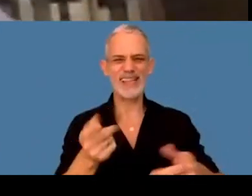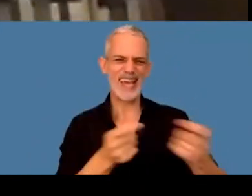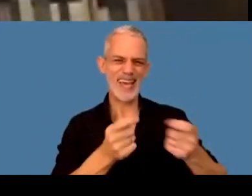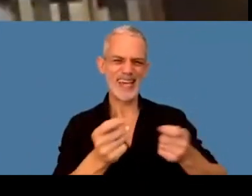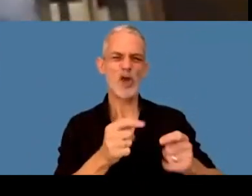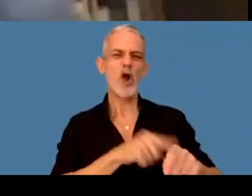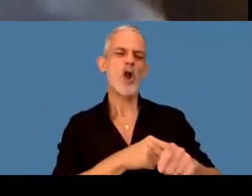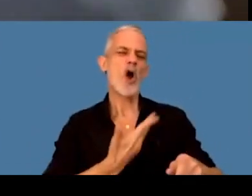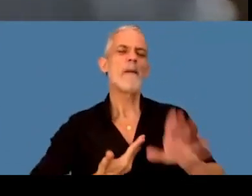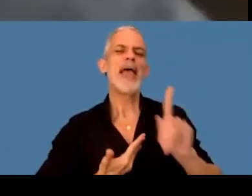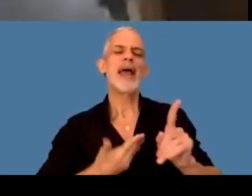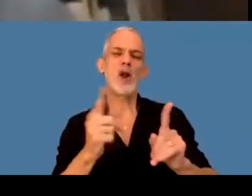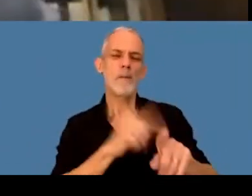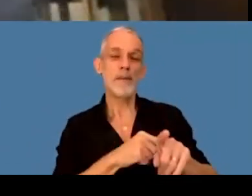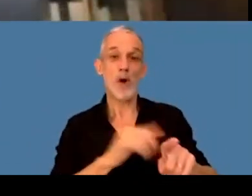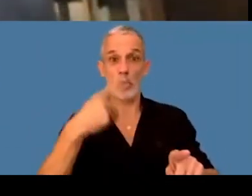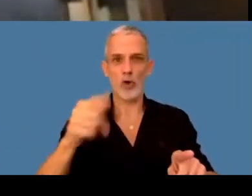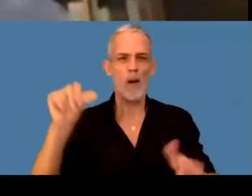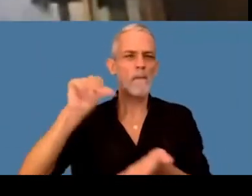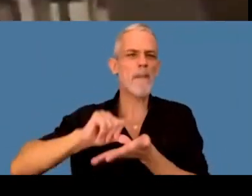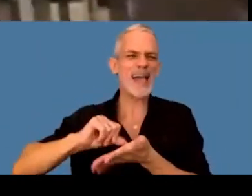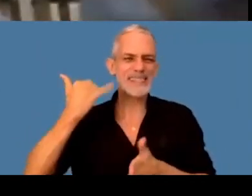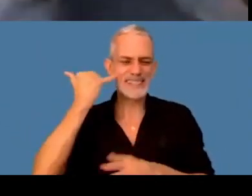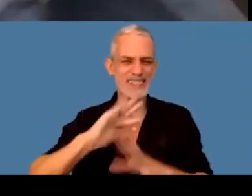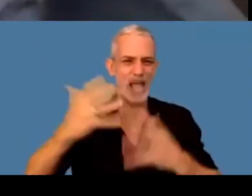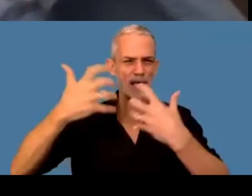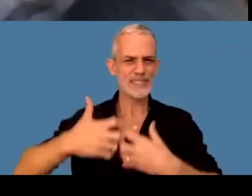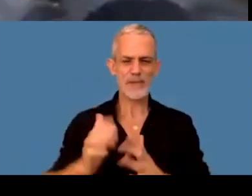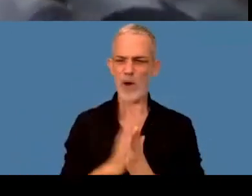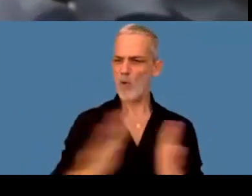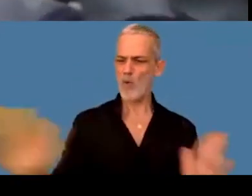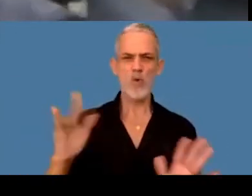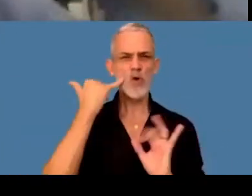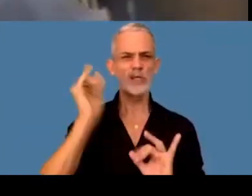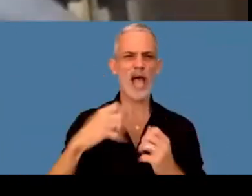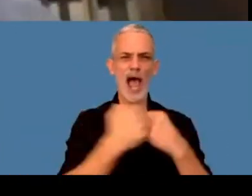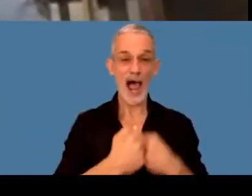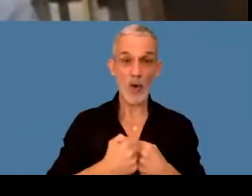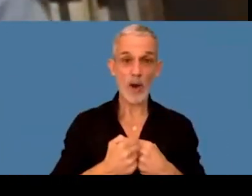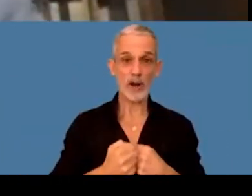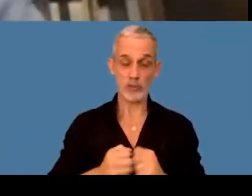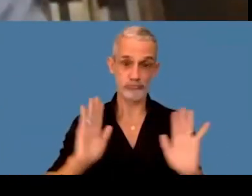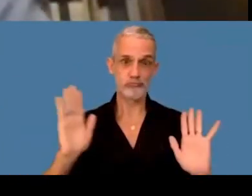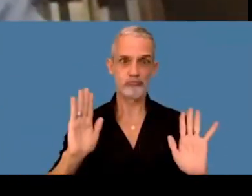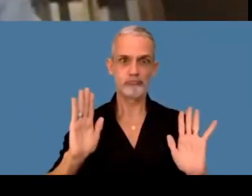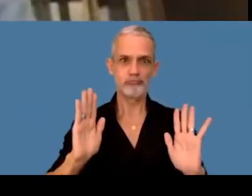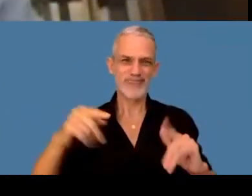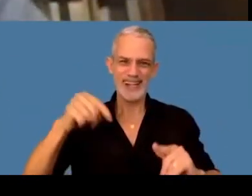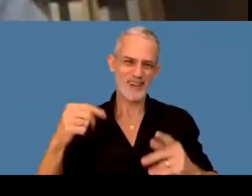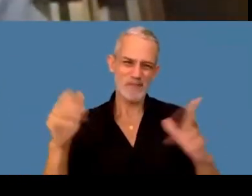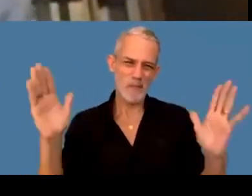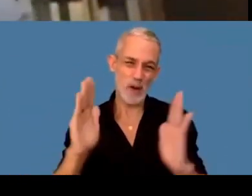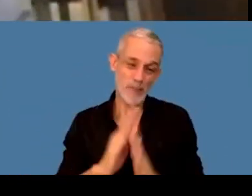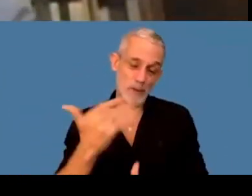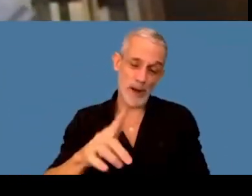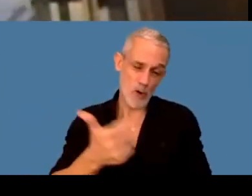mí sería lo óptimo cuando hubiera algún grado de consenso importante en eso, que cada vez tenemos menos. Y esas cosas